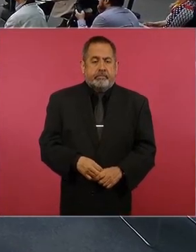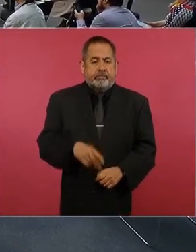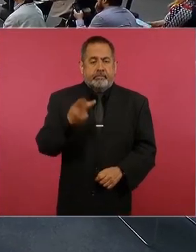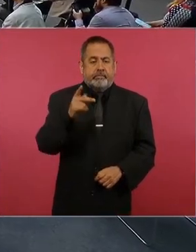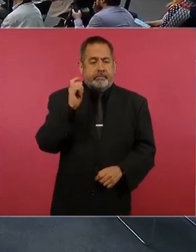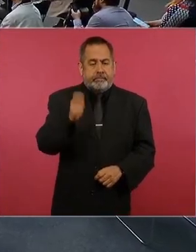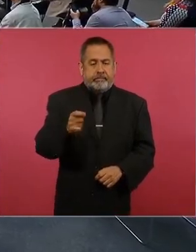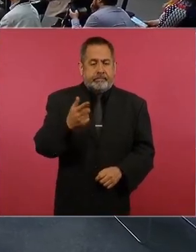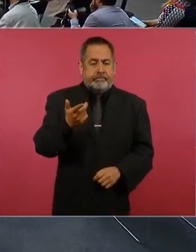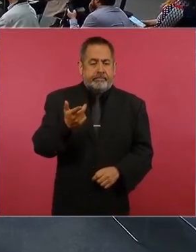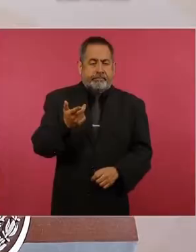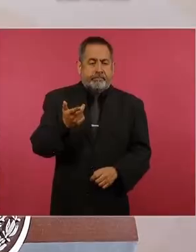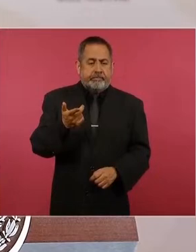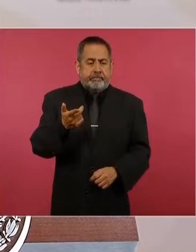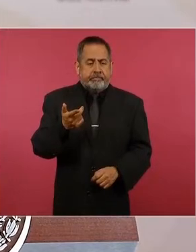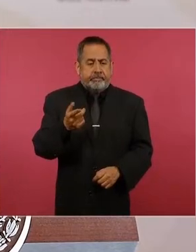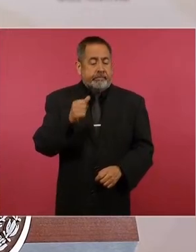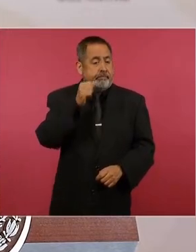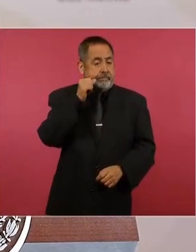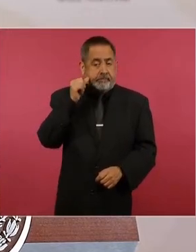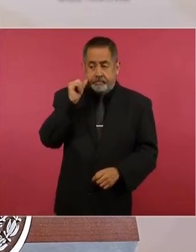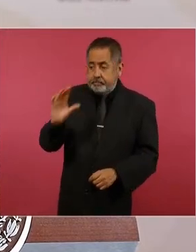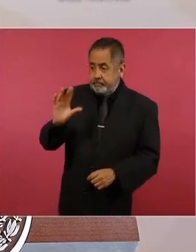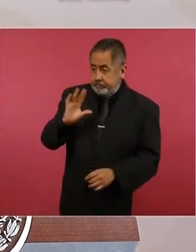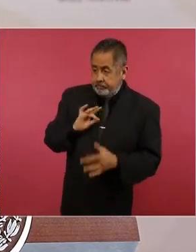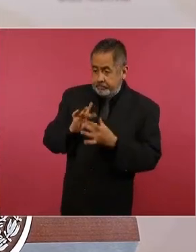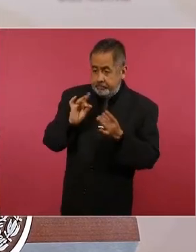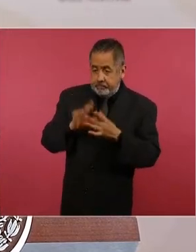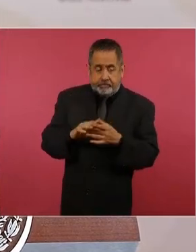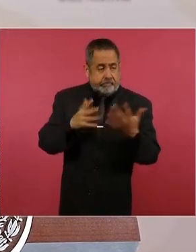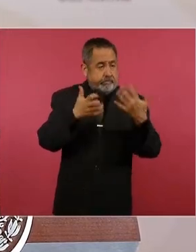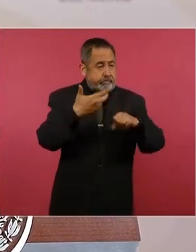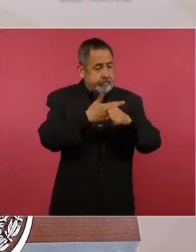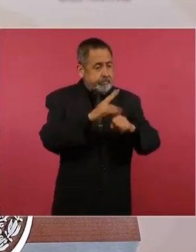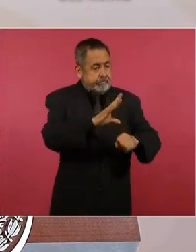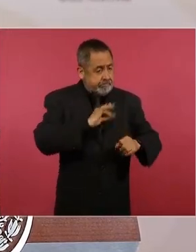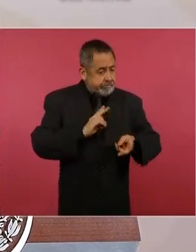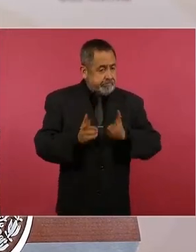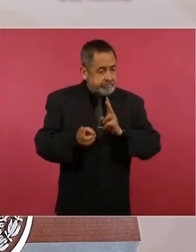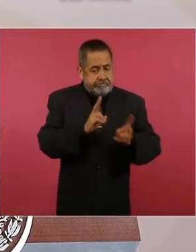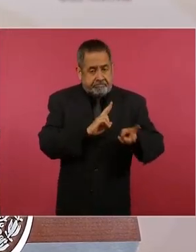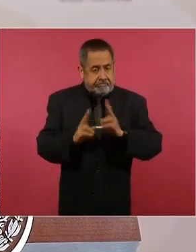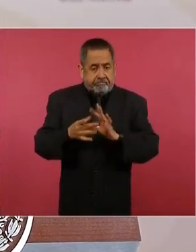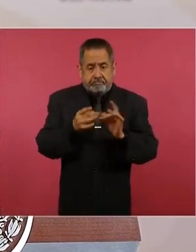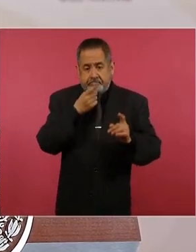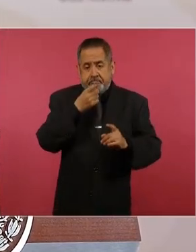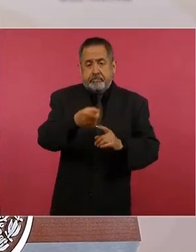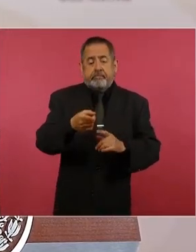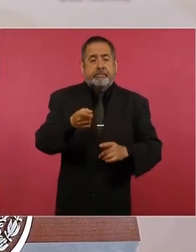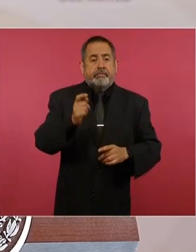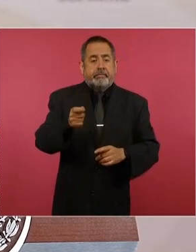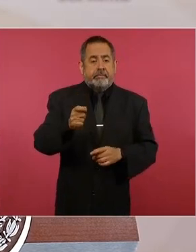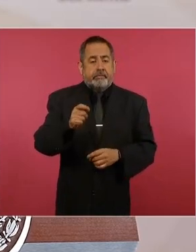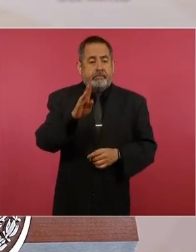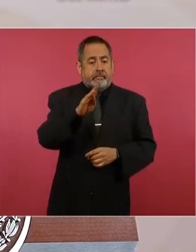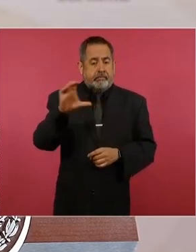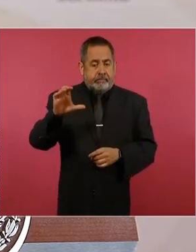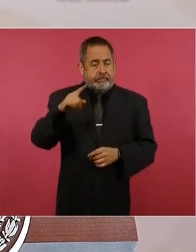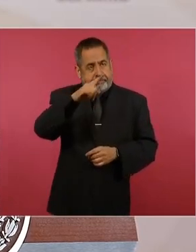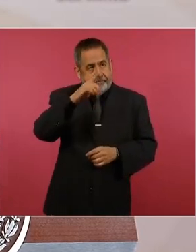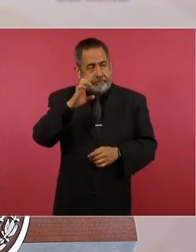resulta, ayer me estaban hablando unos empresarios de Baja